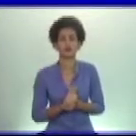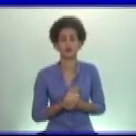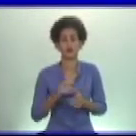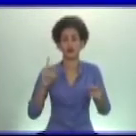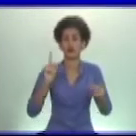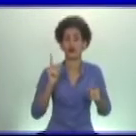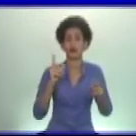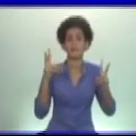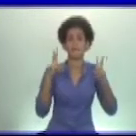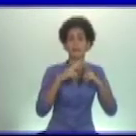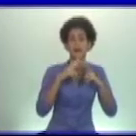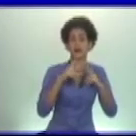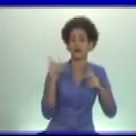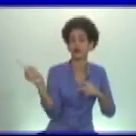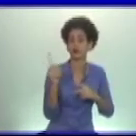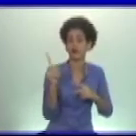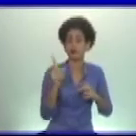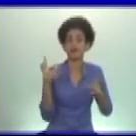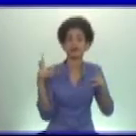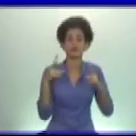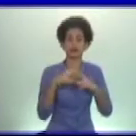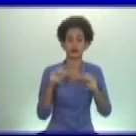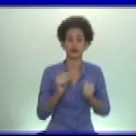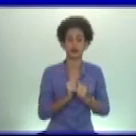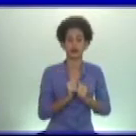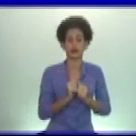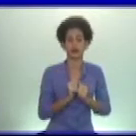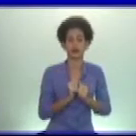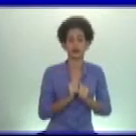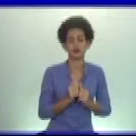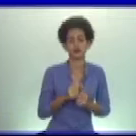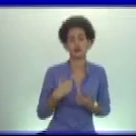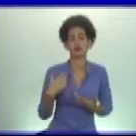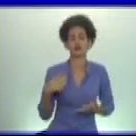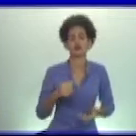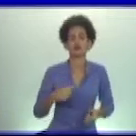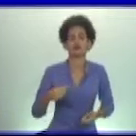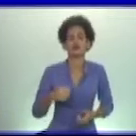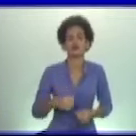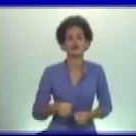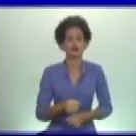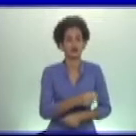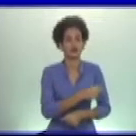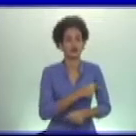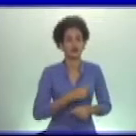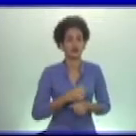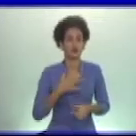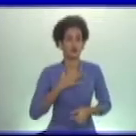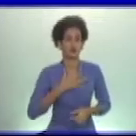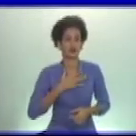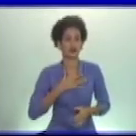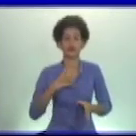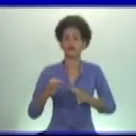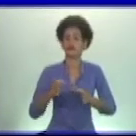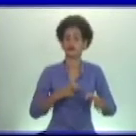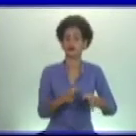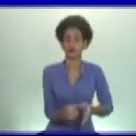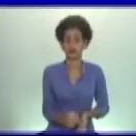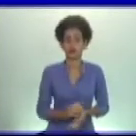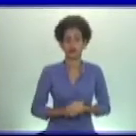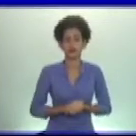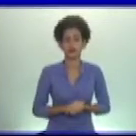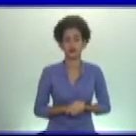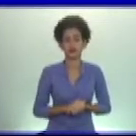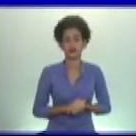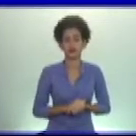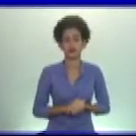impar. Interpretar analítica y geométricamente las propiedades de las funciones y su aplicación a ejercicios propuestos. Eso es lo que vamos a hacer en el